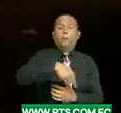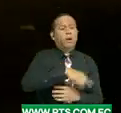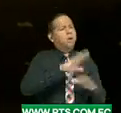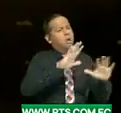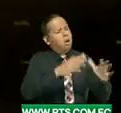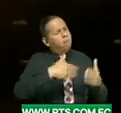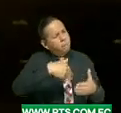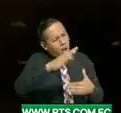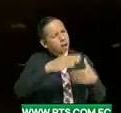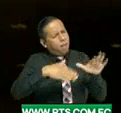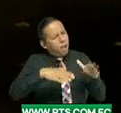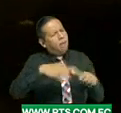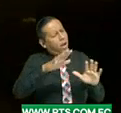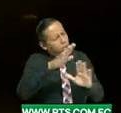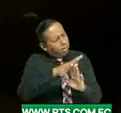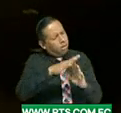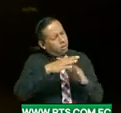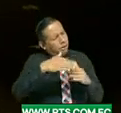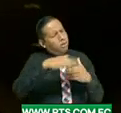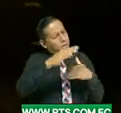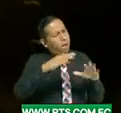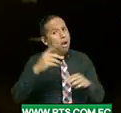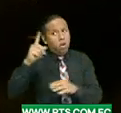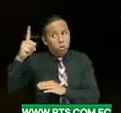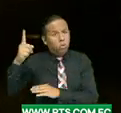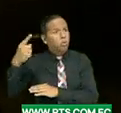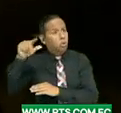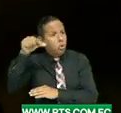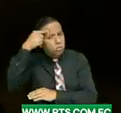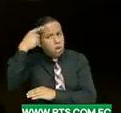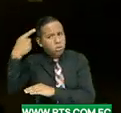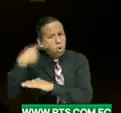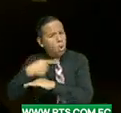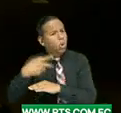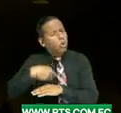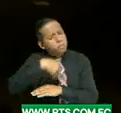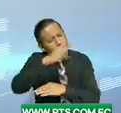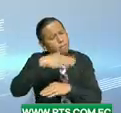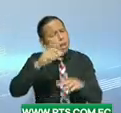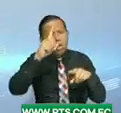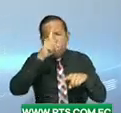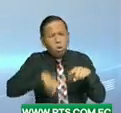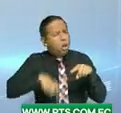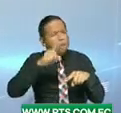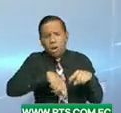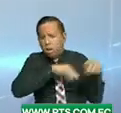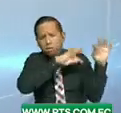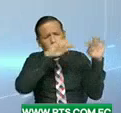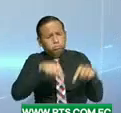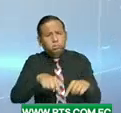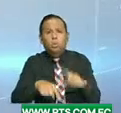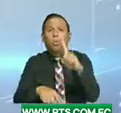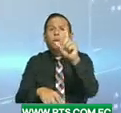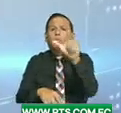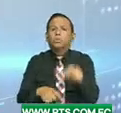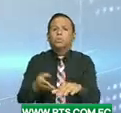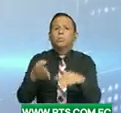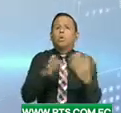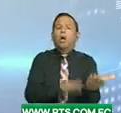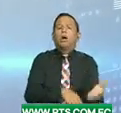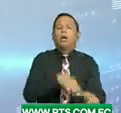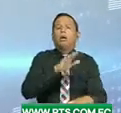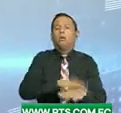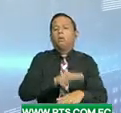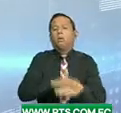se retiren voluntariamente, dado que hay un decreto de excepción, se negaron a irse del sector. Una persona falleció como resultado de